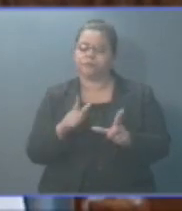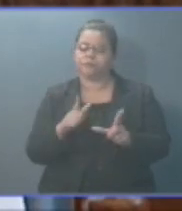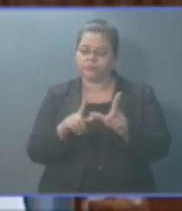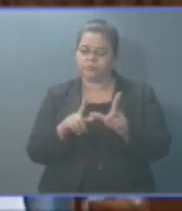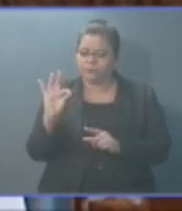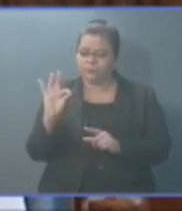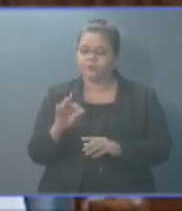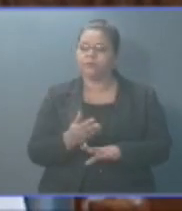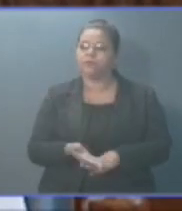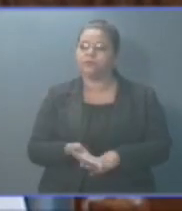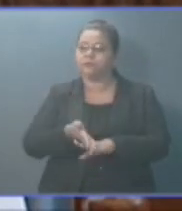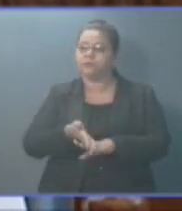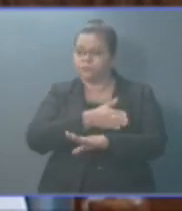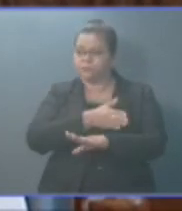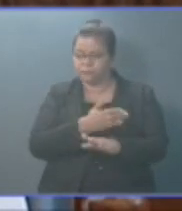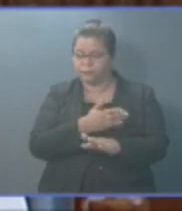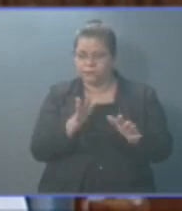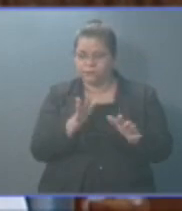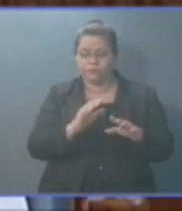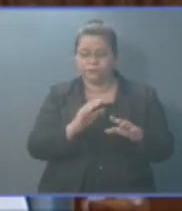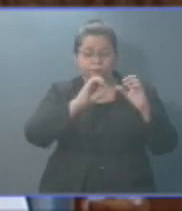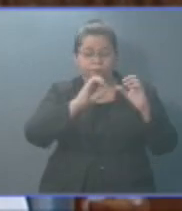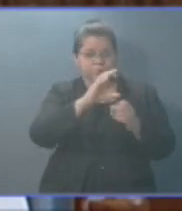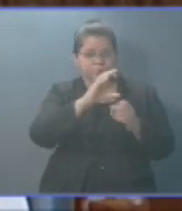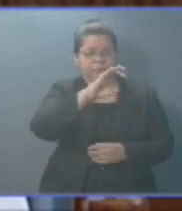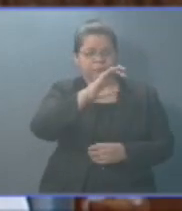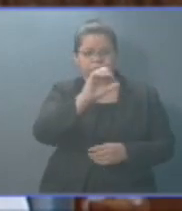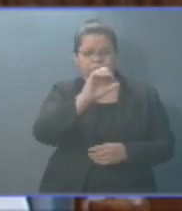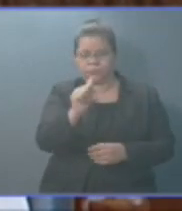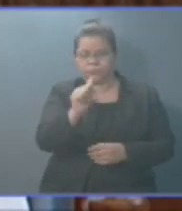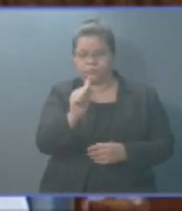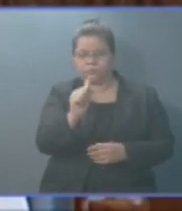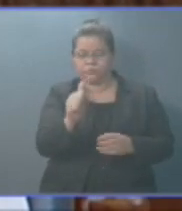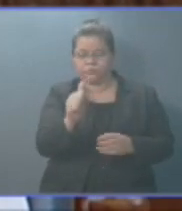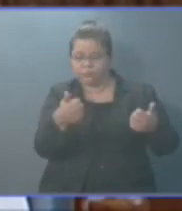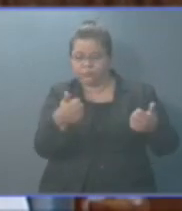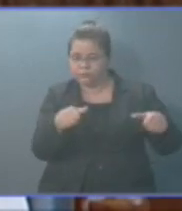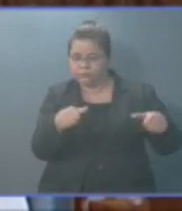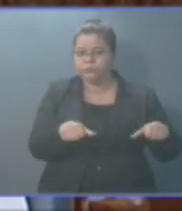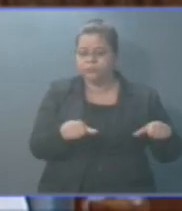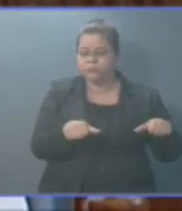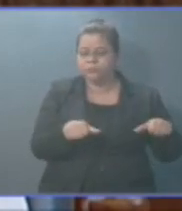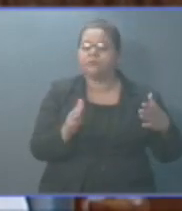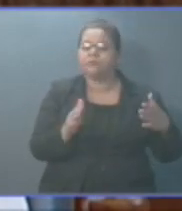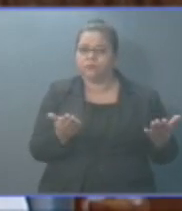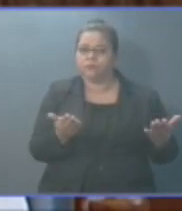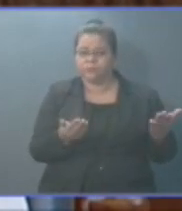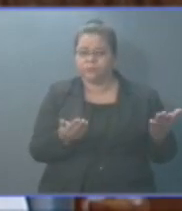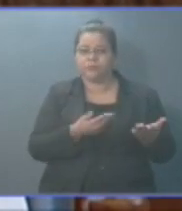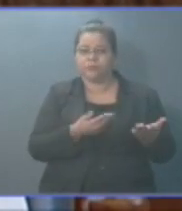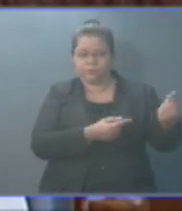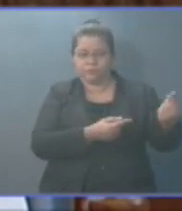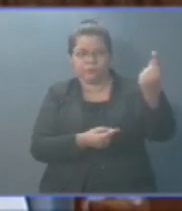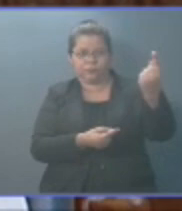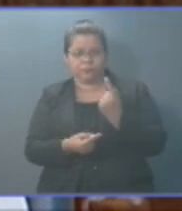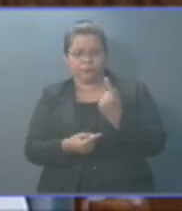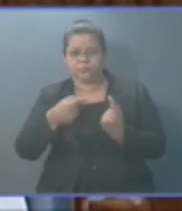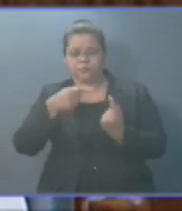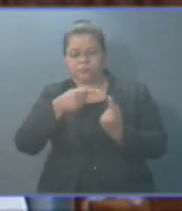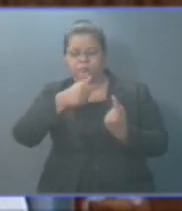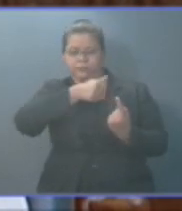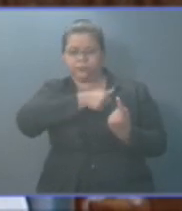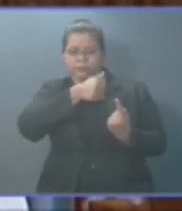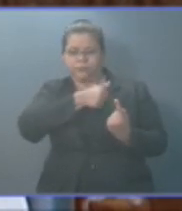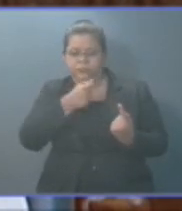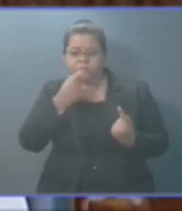Que se haya acordado con la Organización de Estados Americanos o la provisión de auditores para